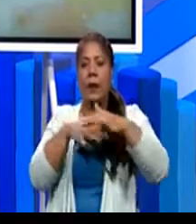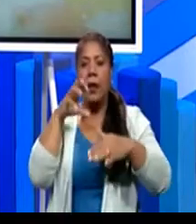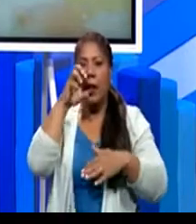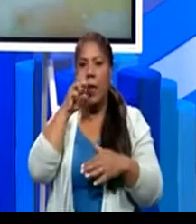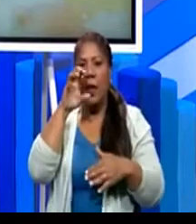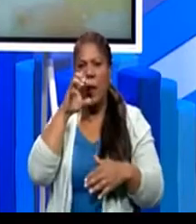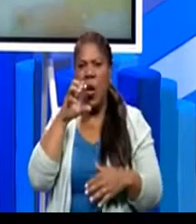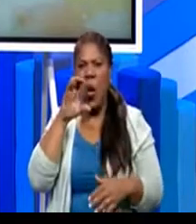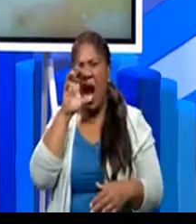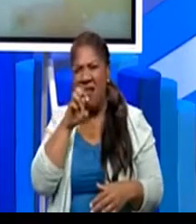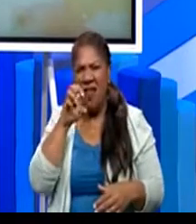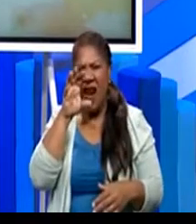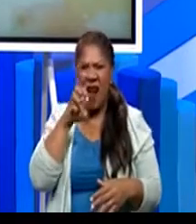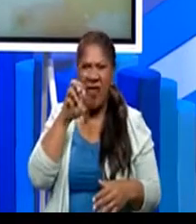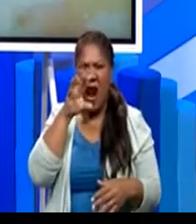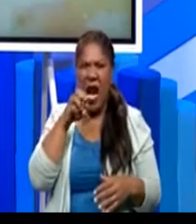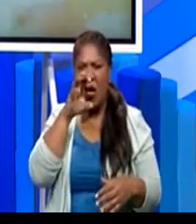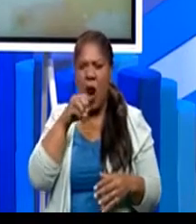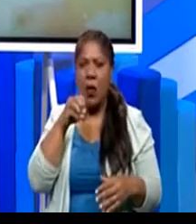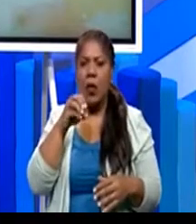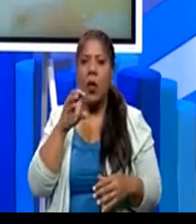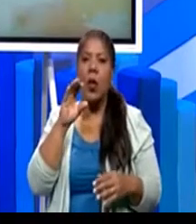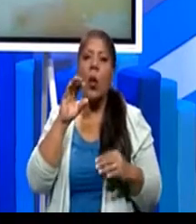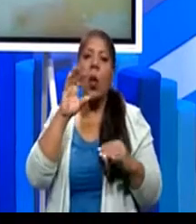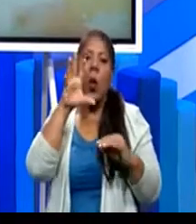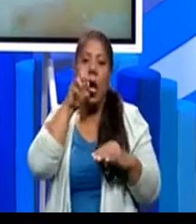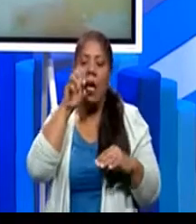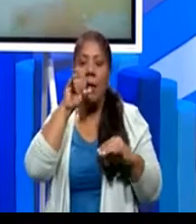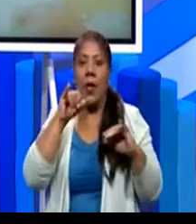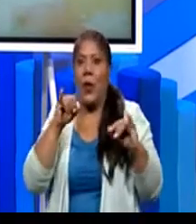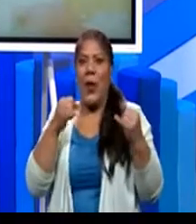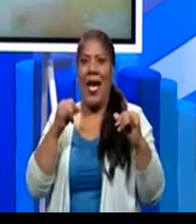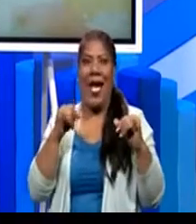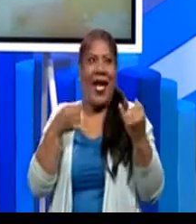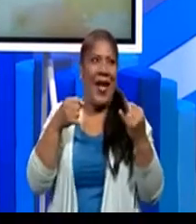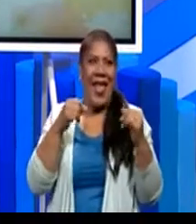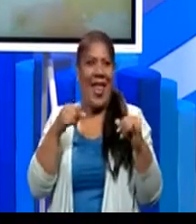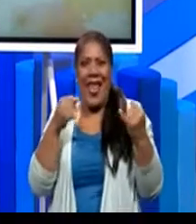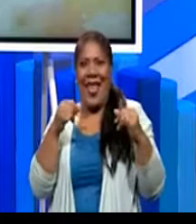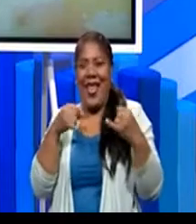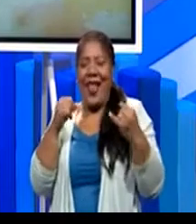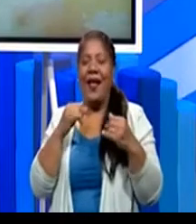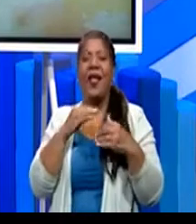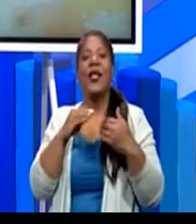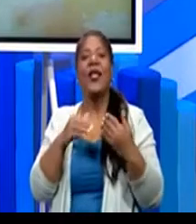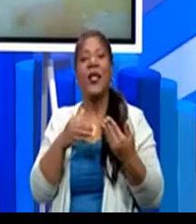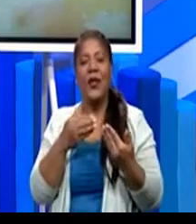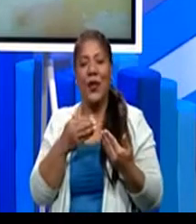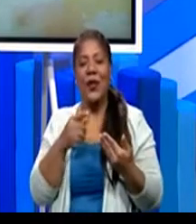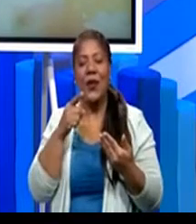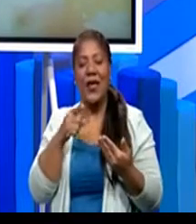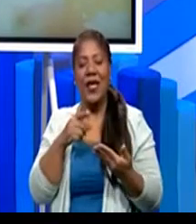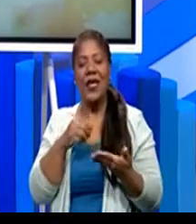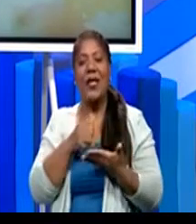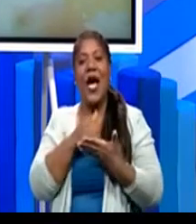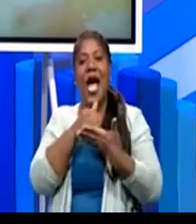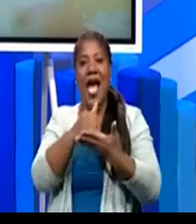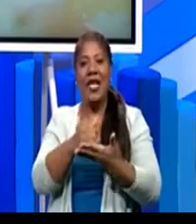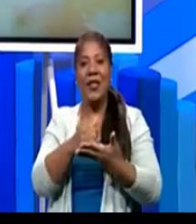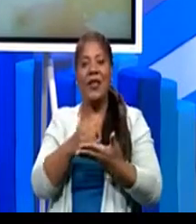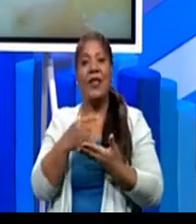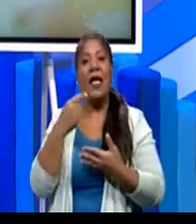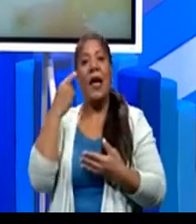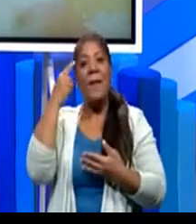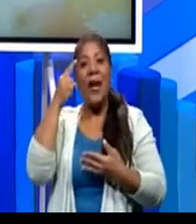es gruñón o si el perro es juguetón, todas esas cosas me van a ayudar para describir a